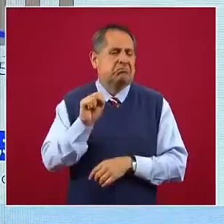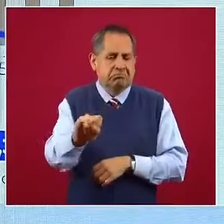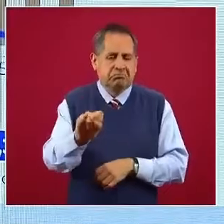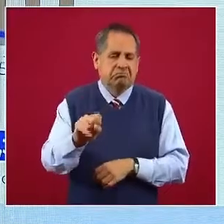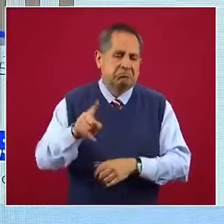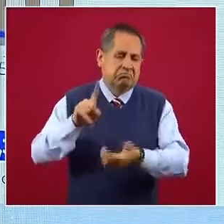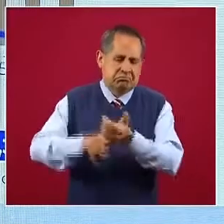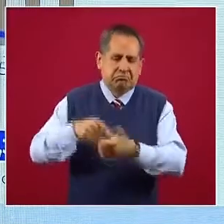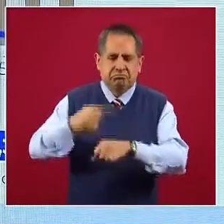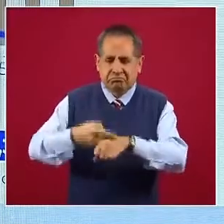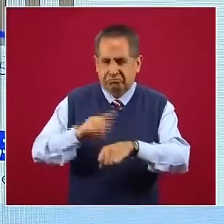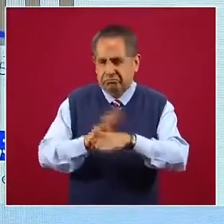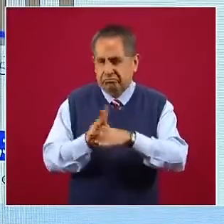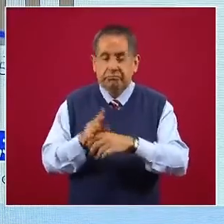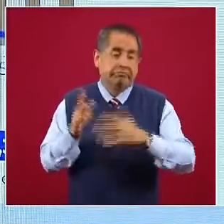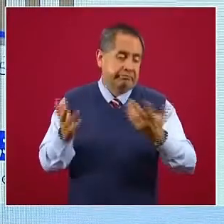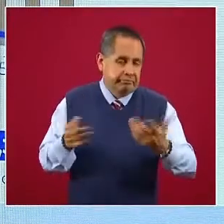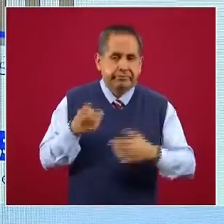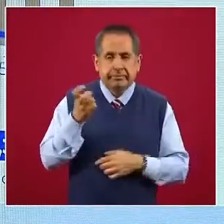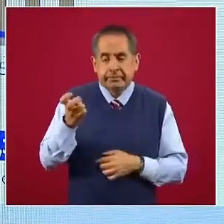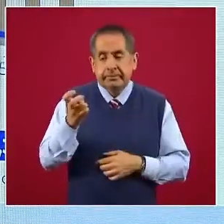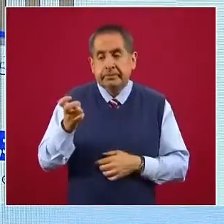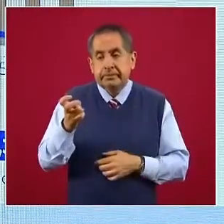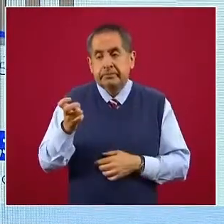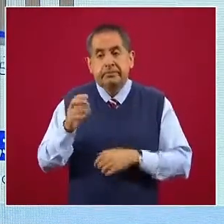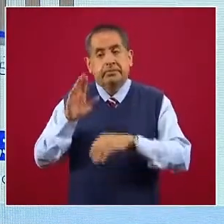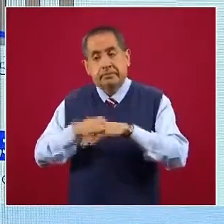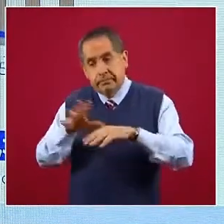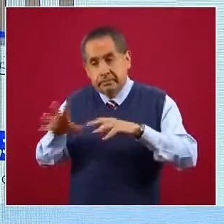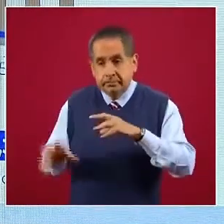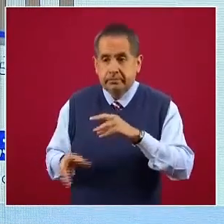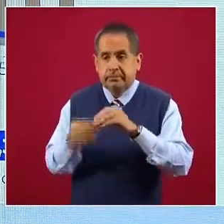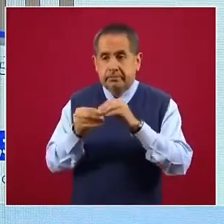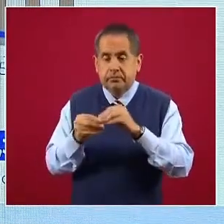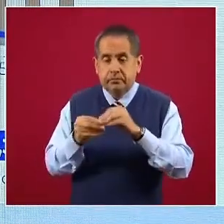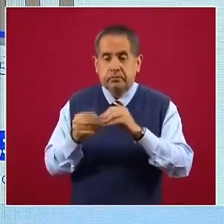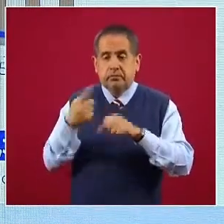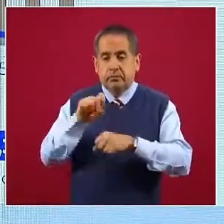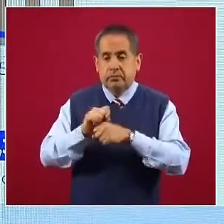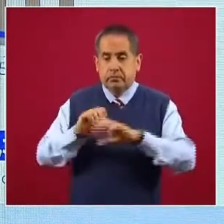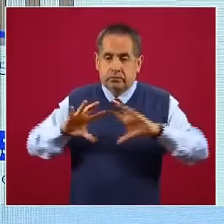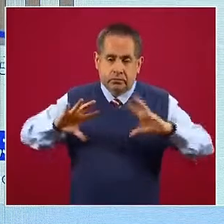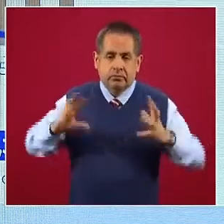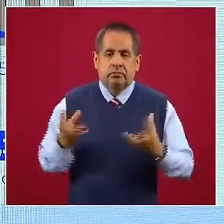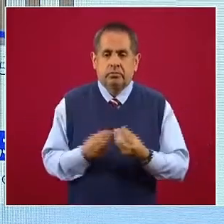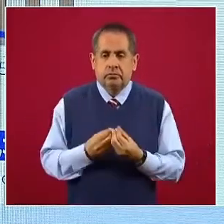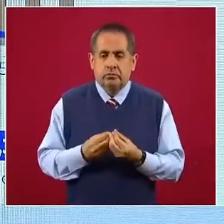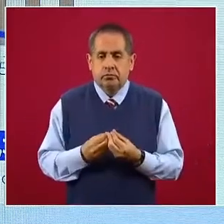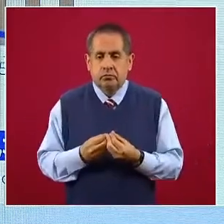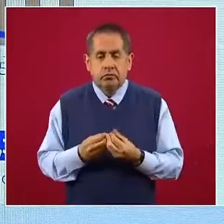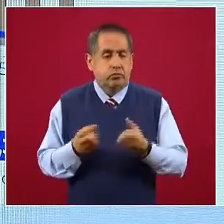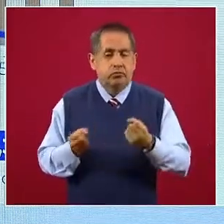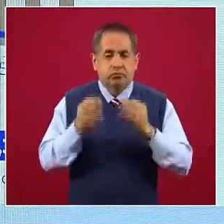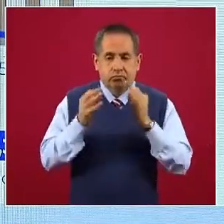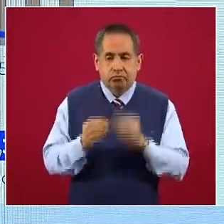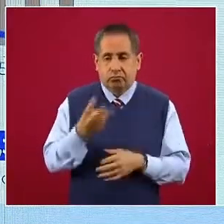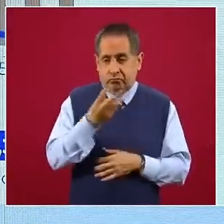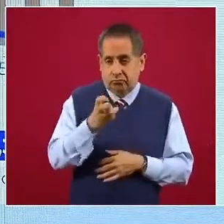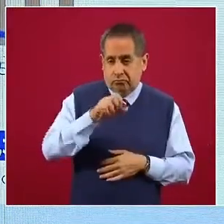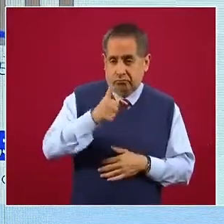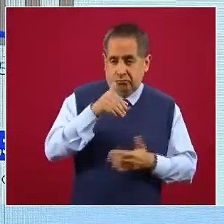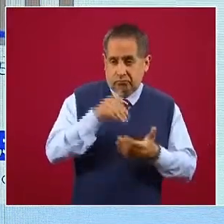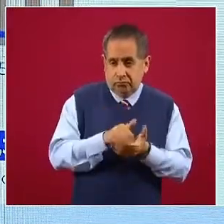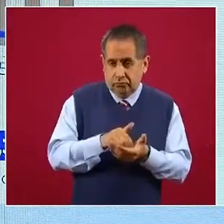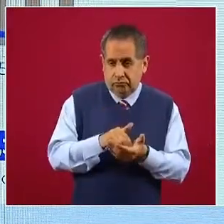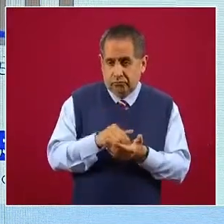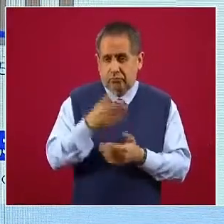positivo. Y entonces esta línea verde, a su vez, cuando sumamos todas las semanas, en vez de decir que tenemos solo